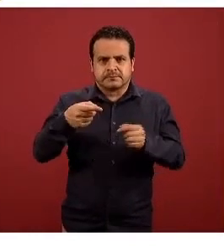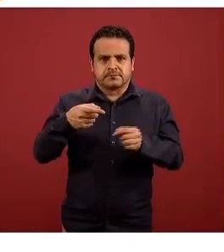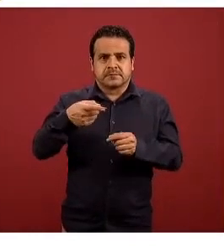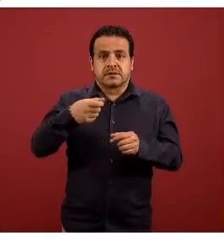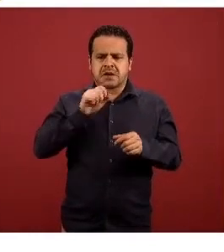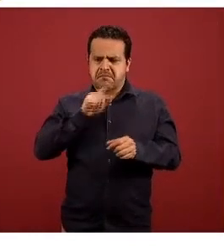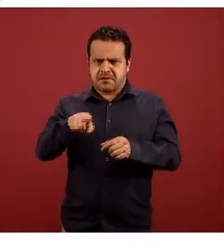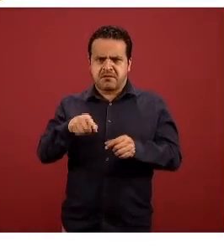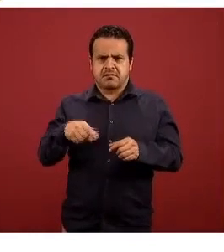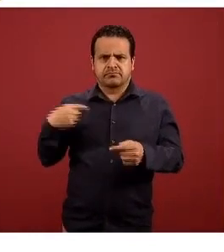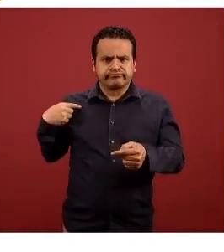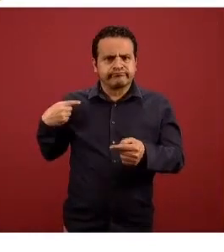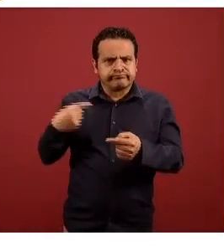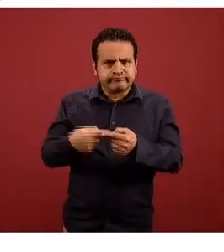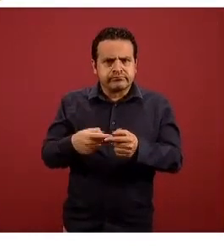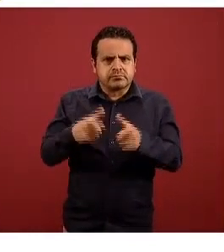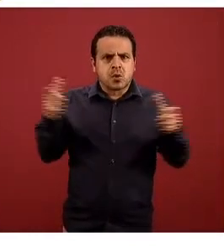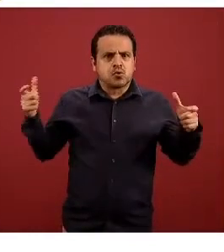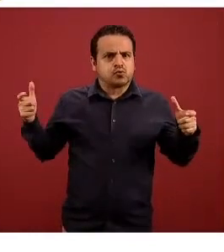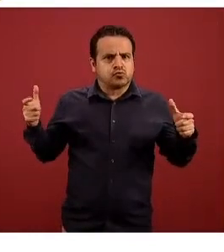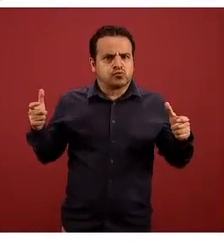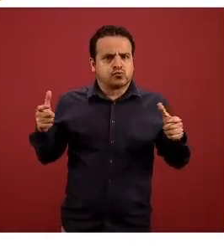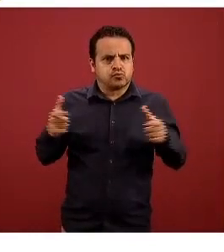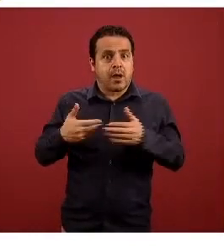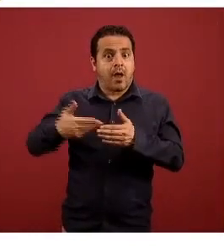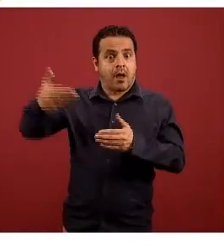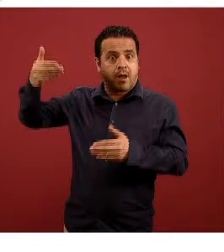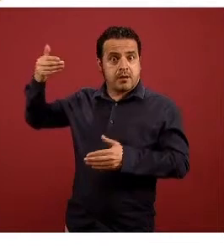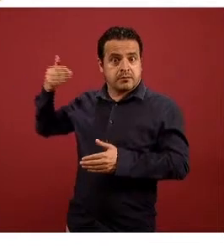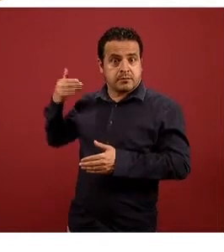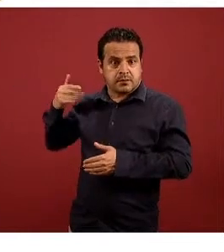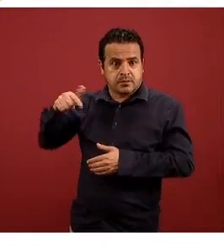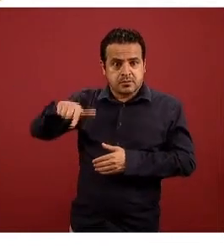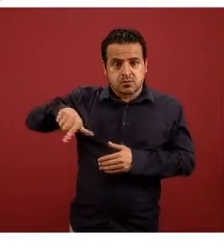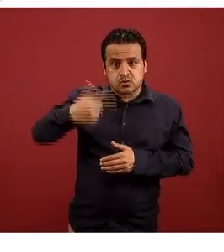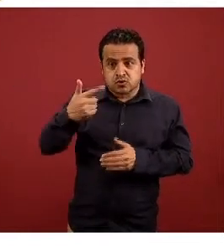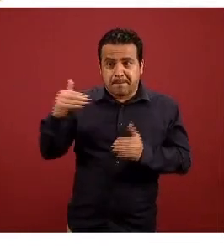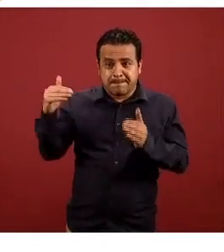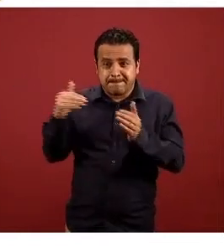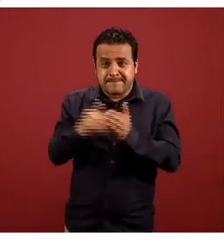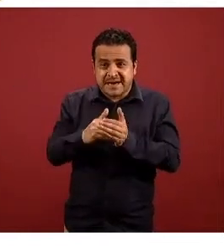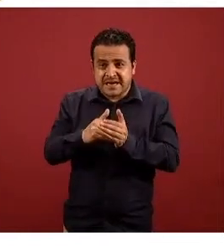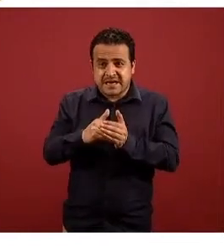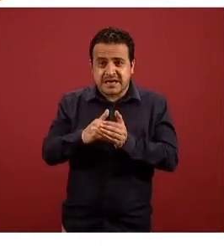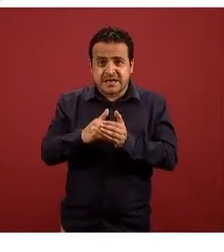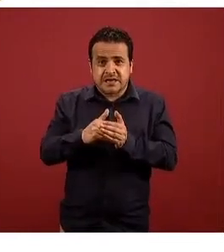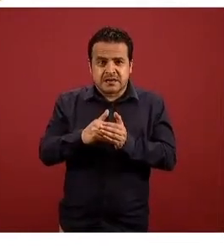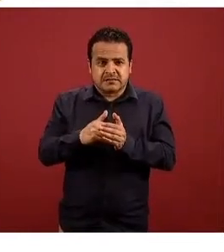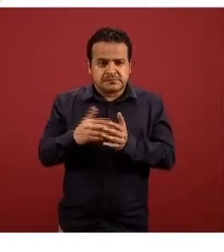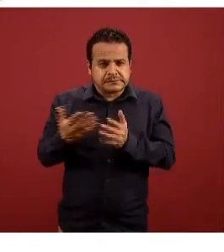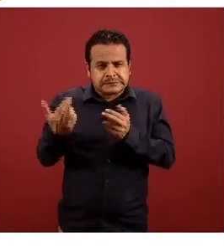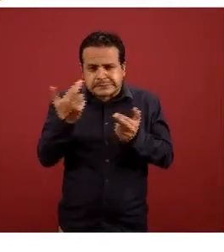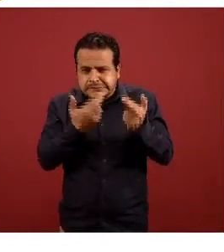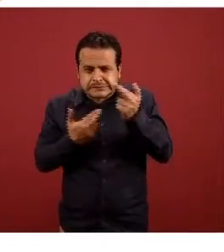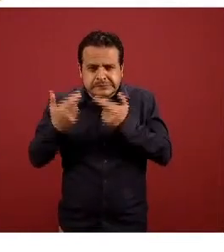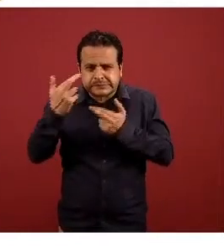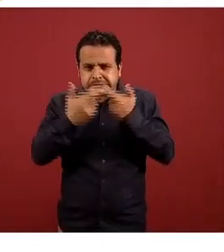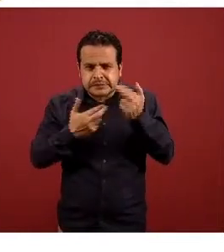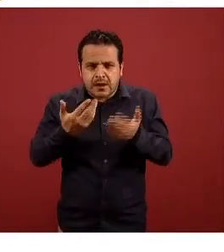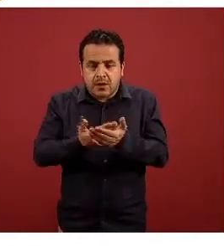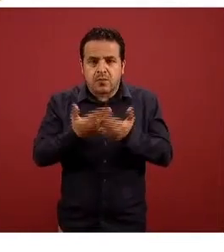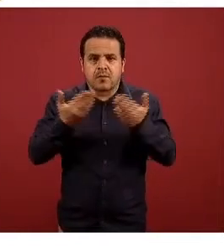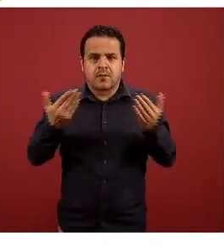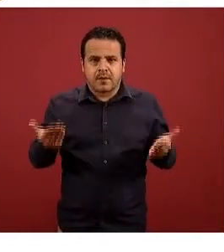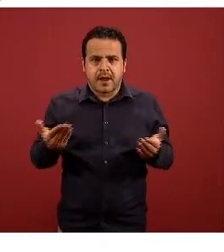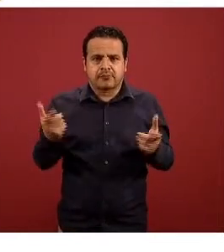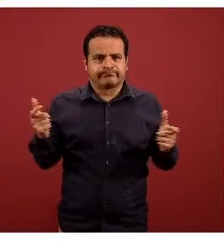de casi 12 mil 100 casos que teníamos hace 5 días ahora son siete mil 588 en